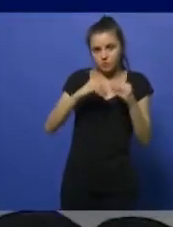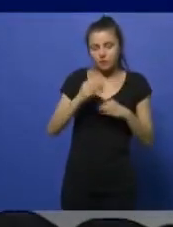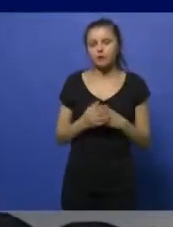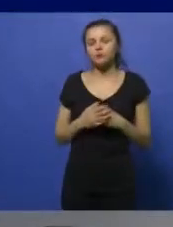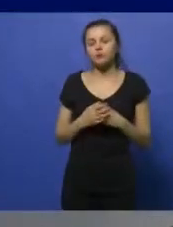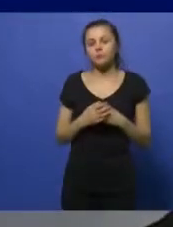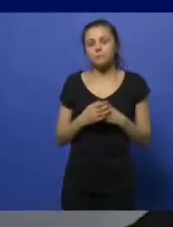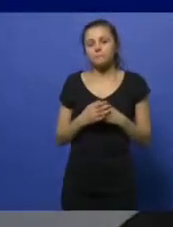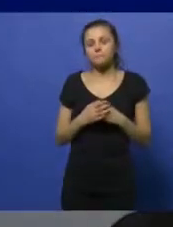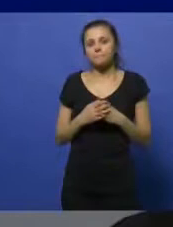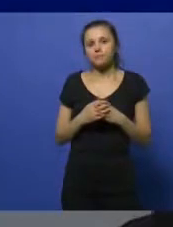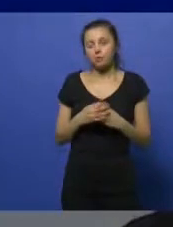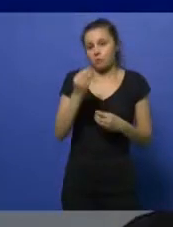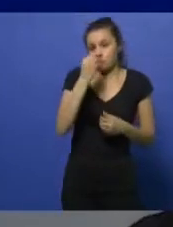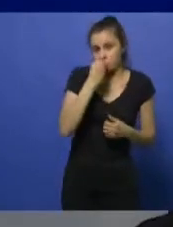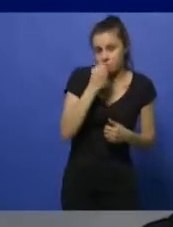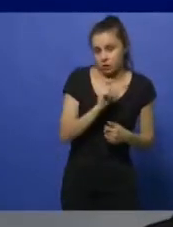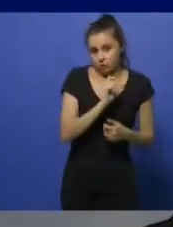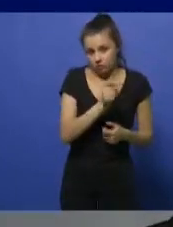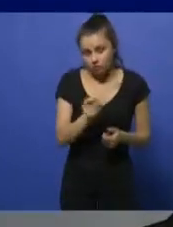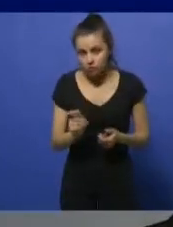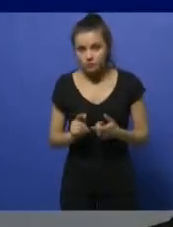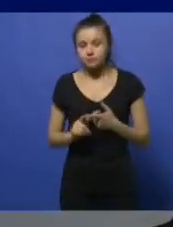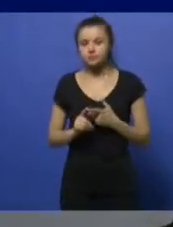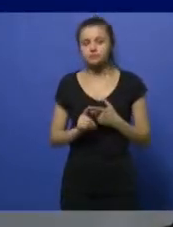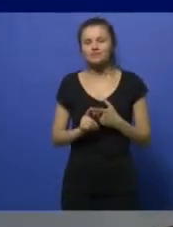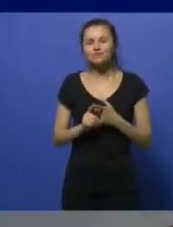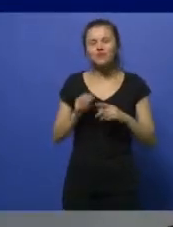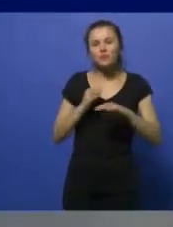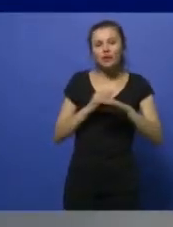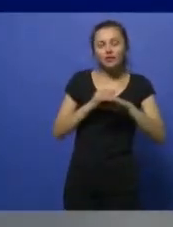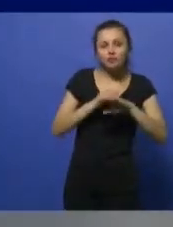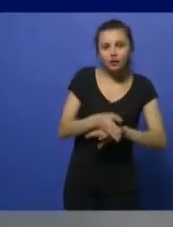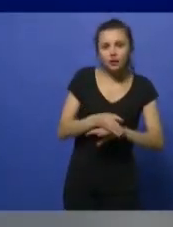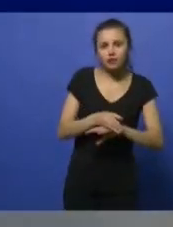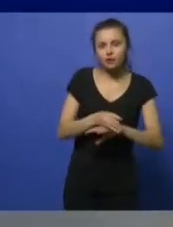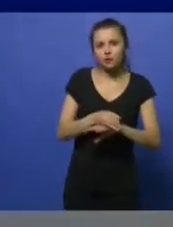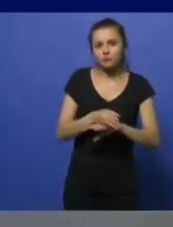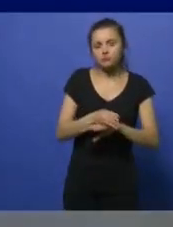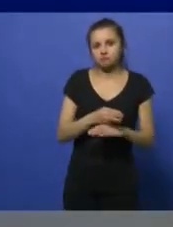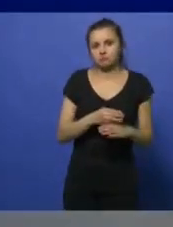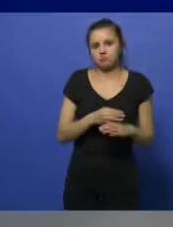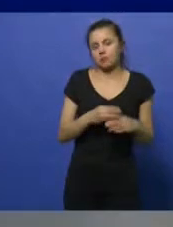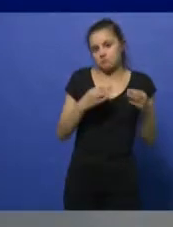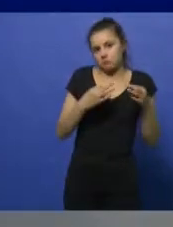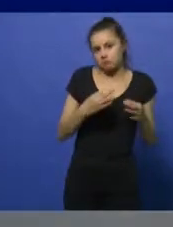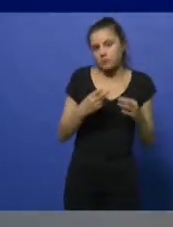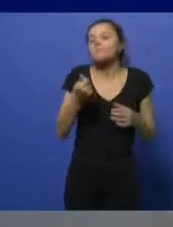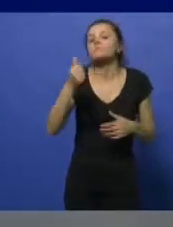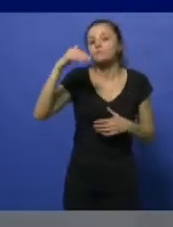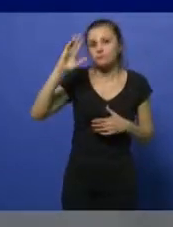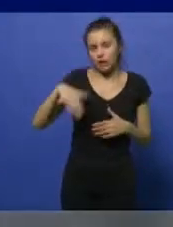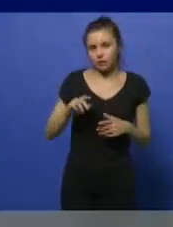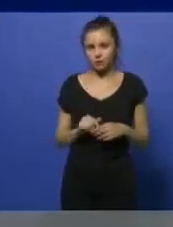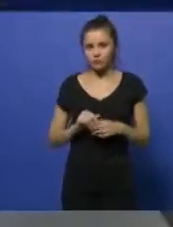confortarlos, tanto como brindarle un buffet y bueno, por eso también pusimos una entrada accesible porque también estamos al tanto de la situación que estamos pasando.